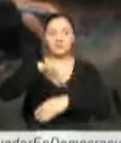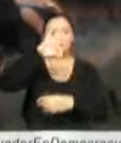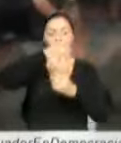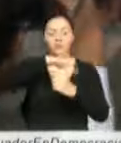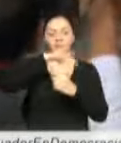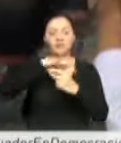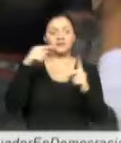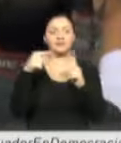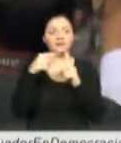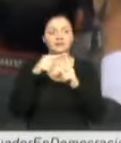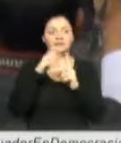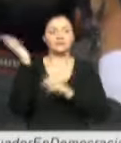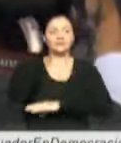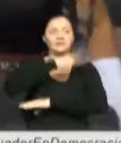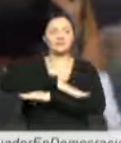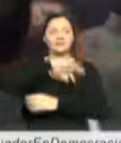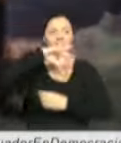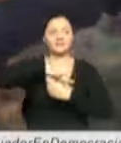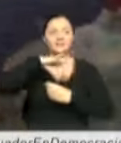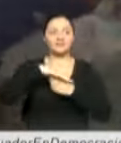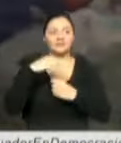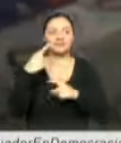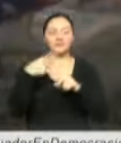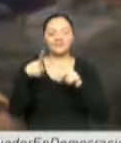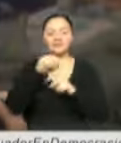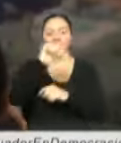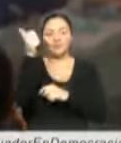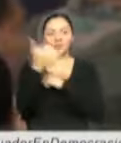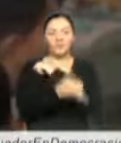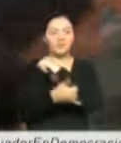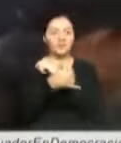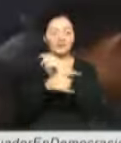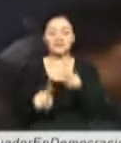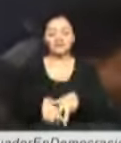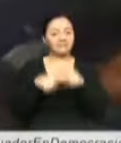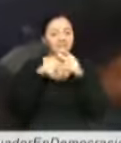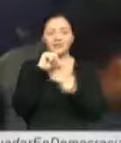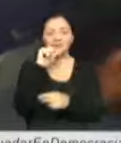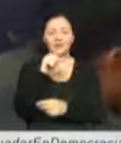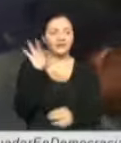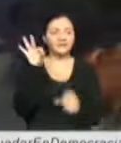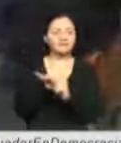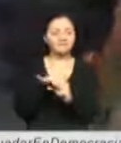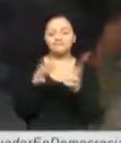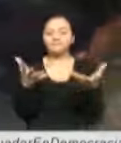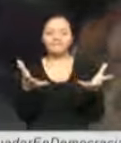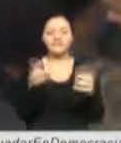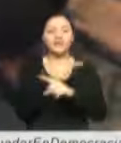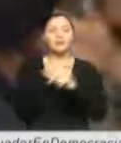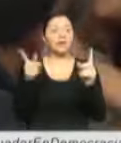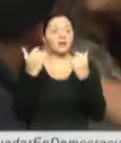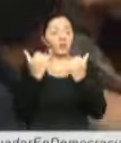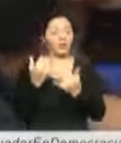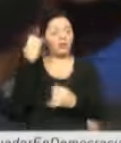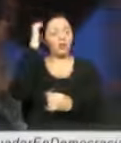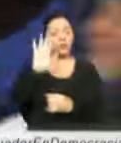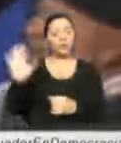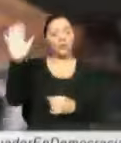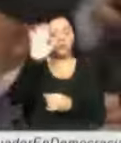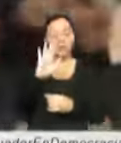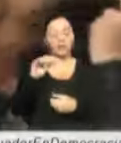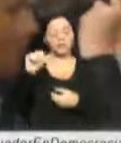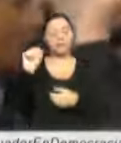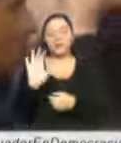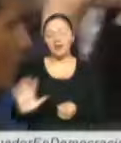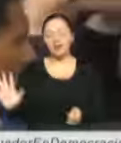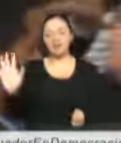culminar esta jornada electoral. Hay en otros países de América Latina que aún no inicia la jornada electoral, pero ya en Europa, Asia y Oceanía está